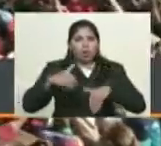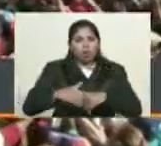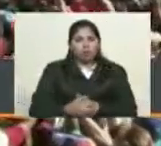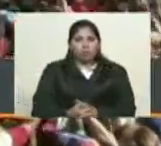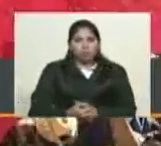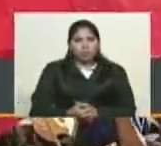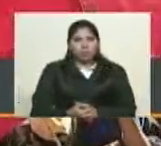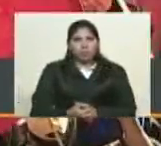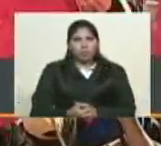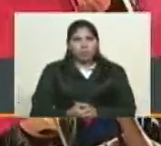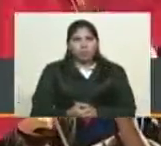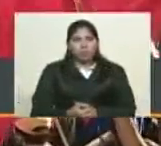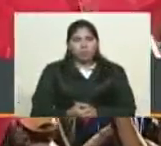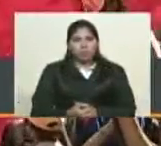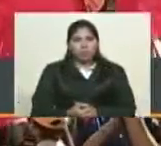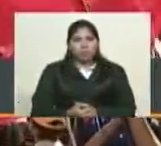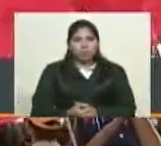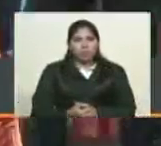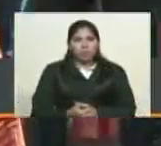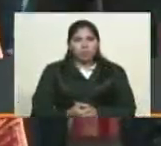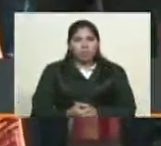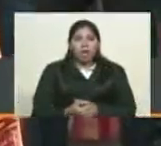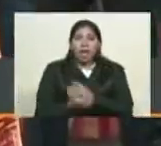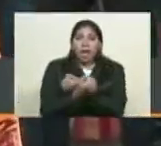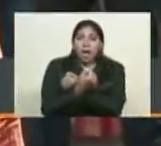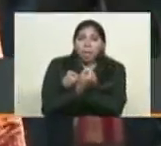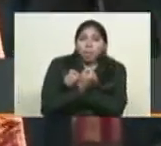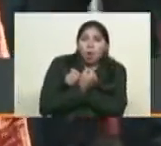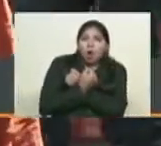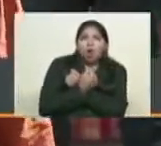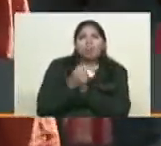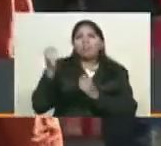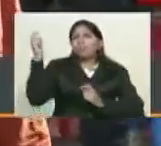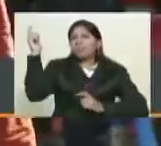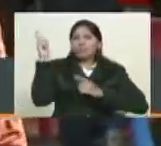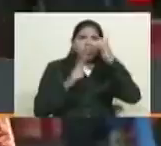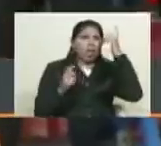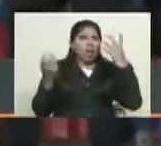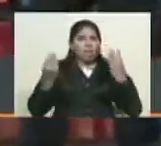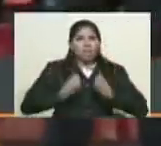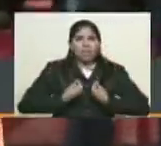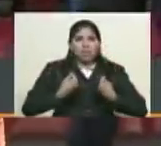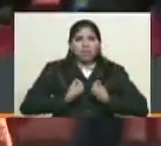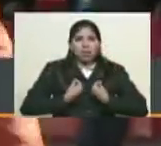Y digamos, con amor, ¡Chávez vive!